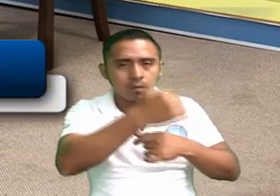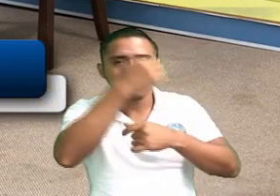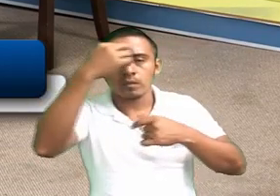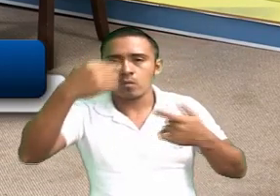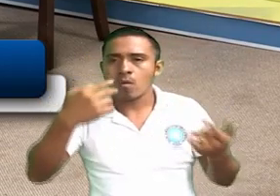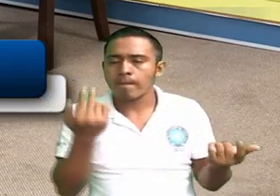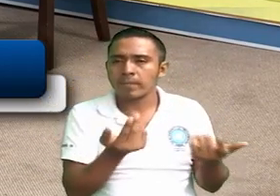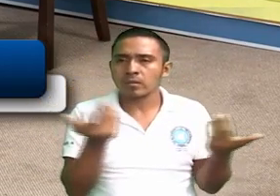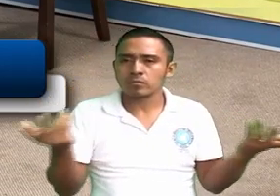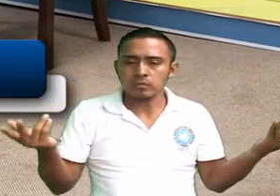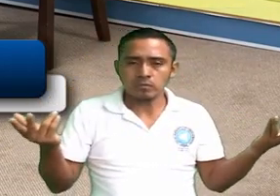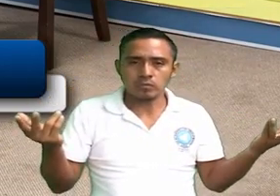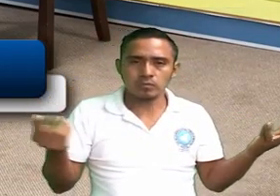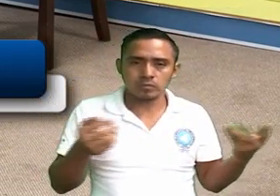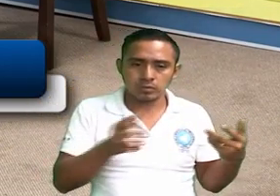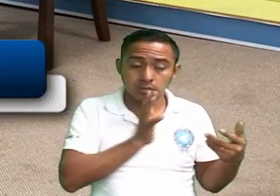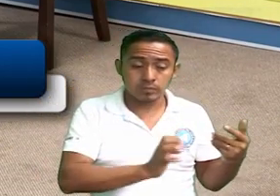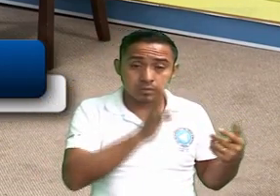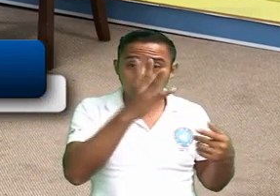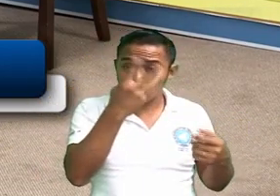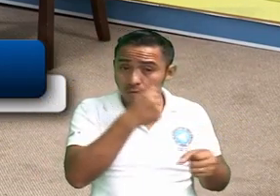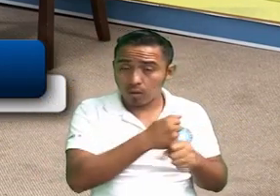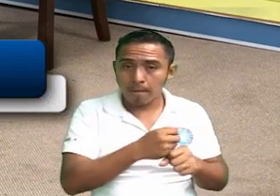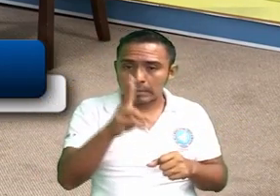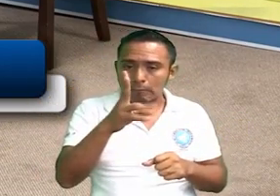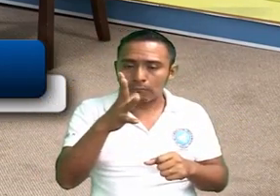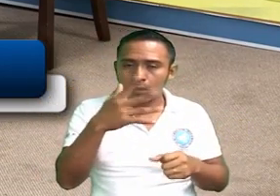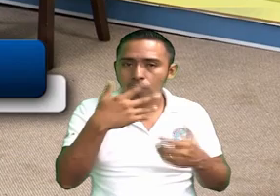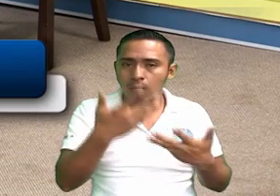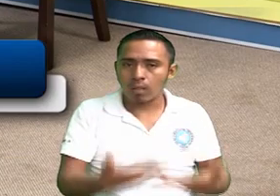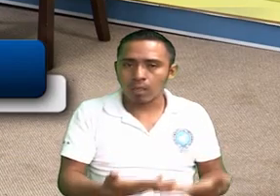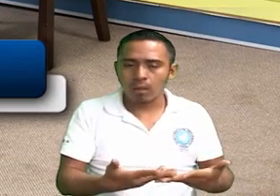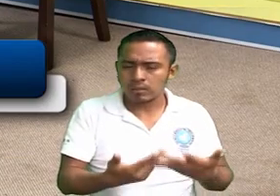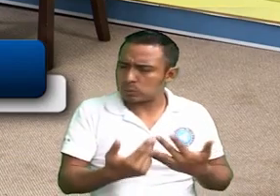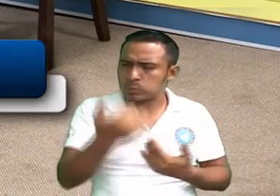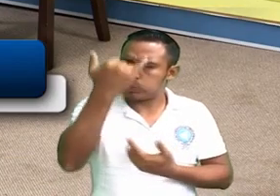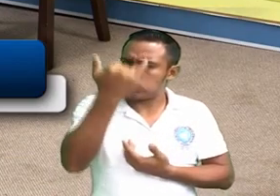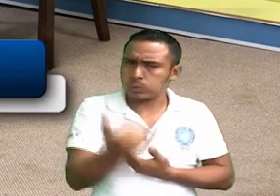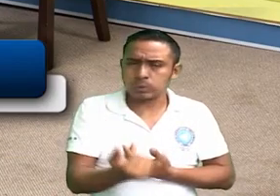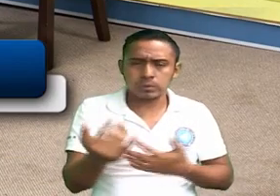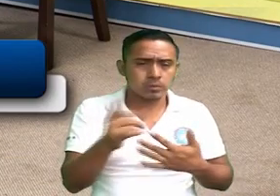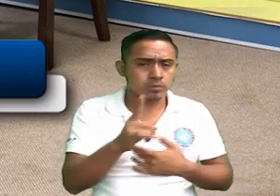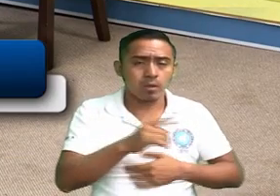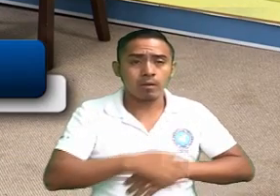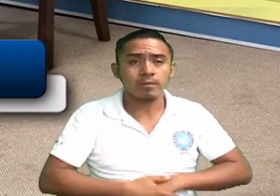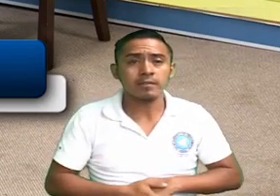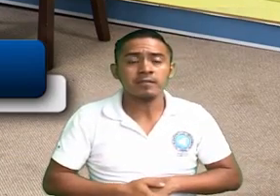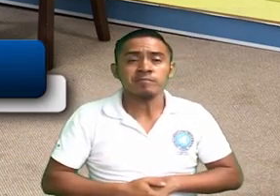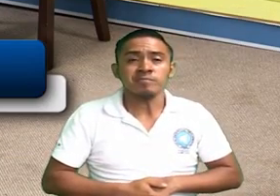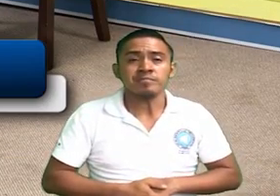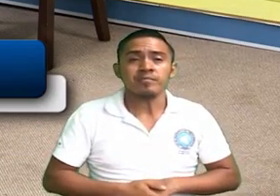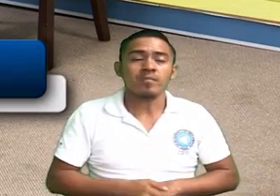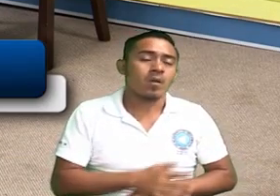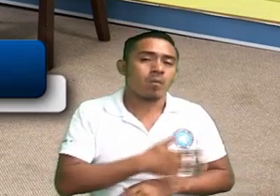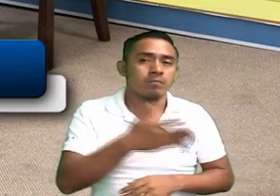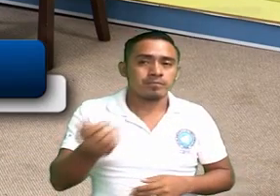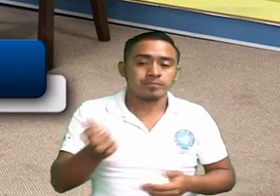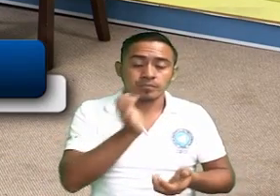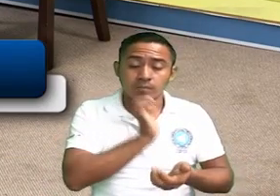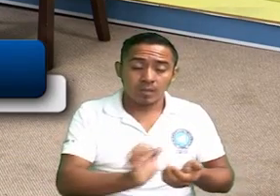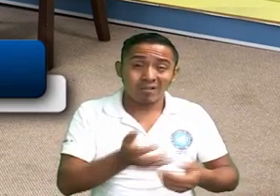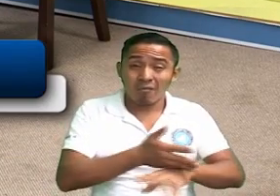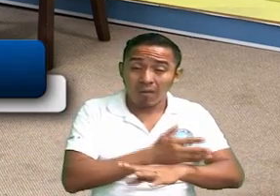la niña está desnutrida porque la mandé a nutrición y mandé a llamar al papá. Porque una